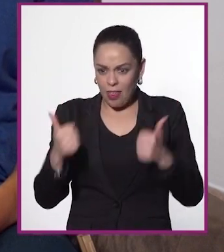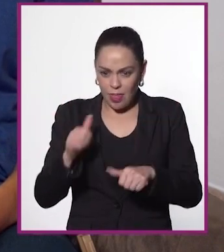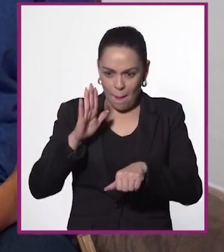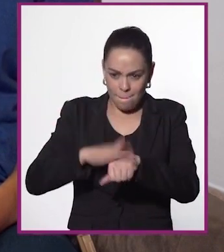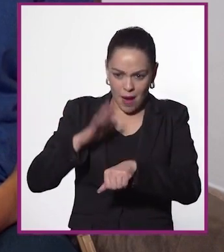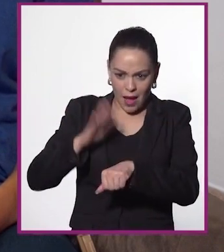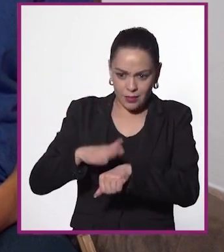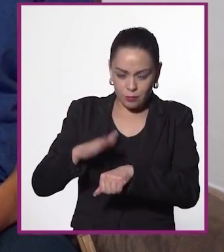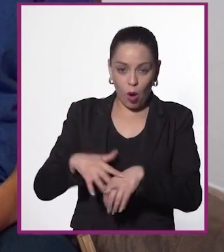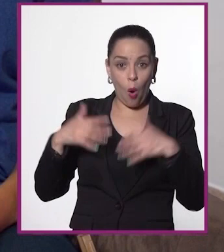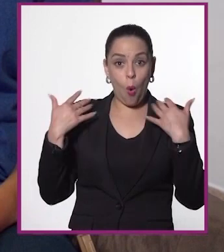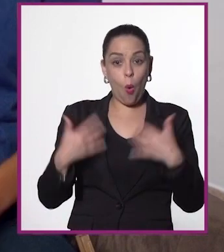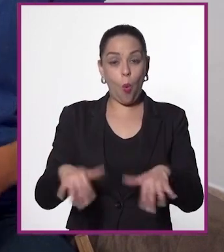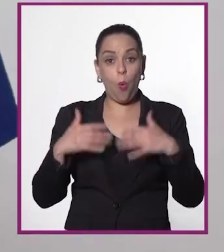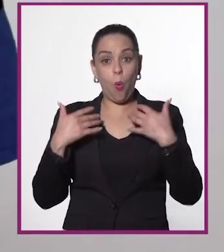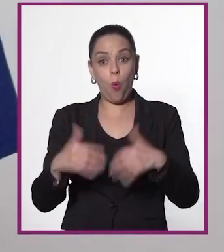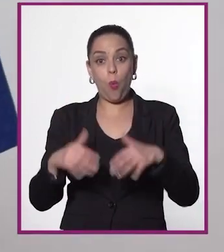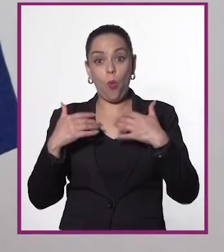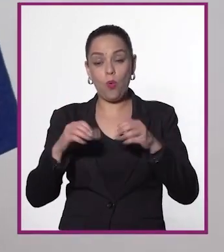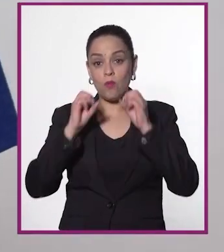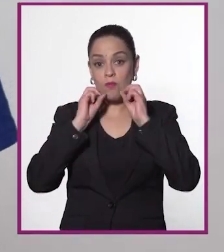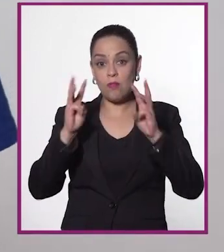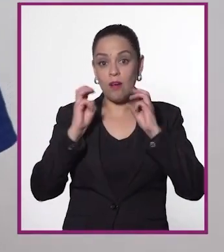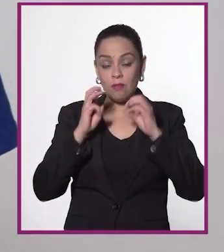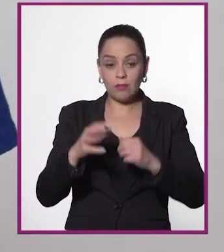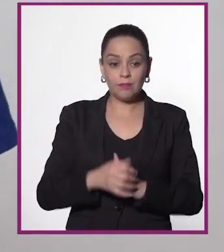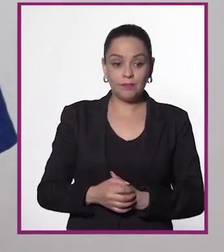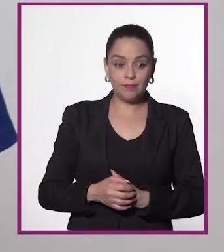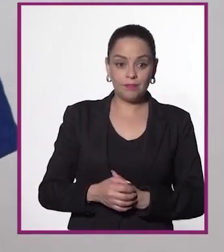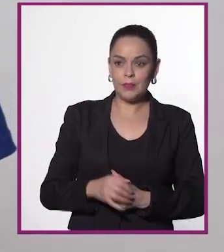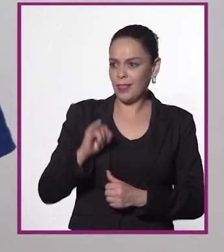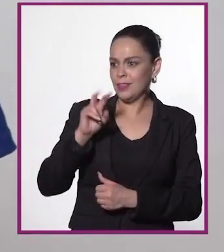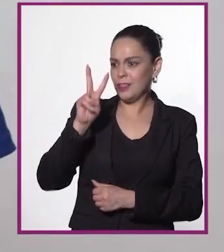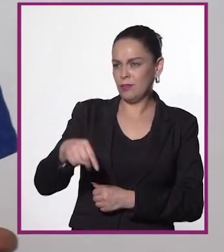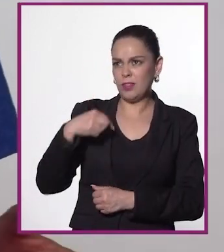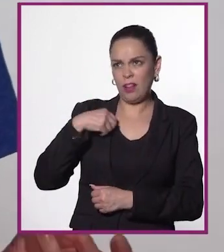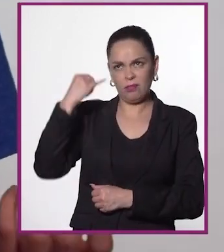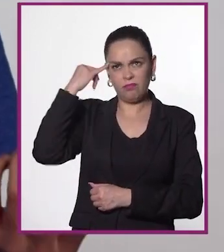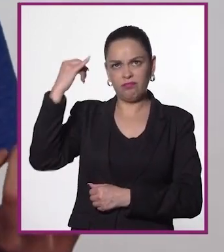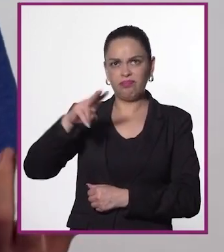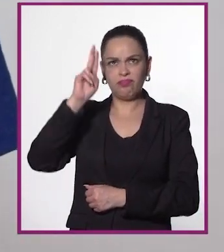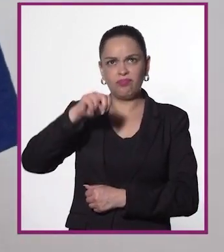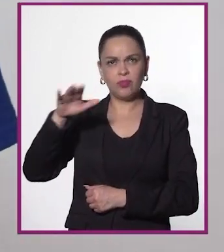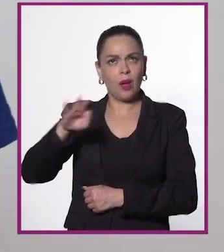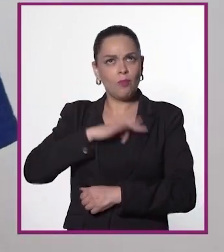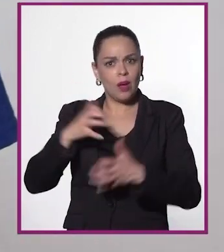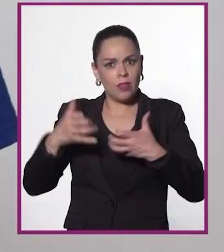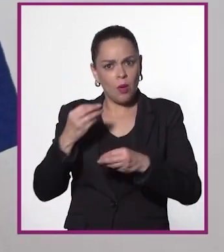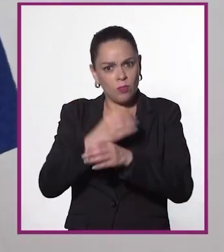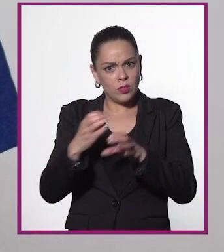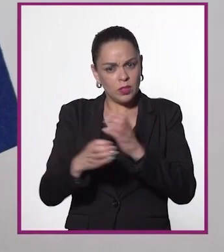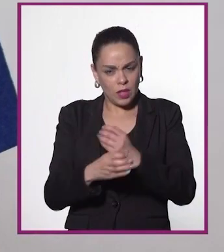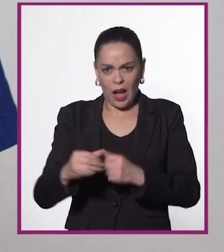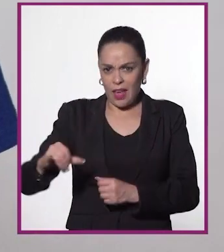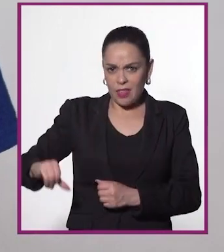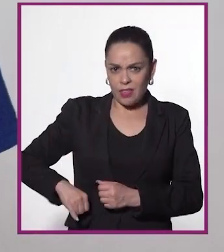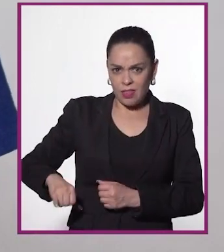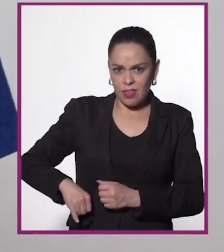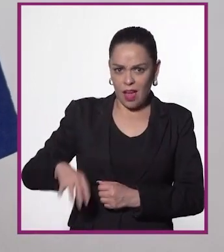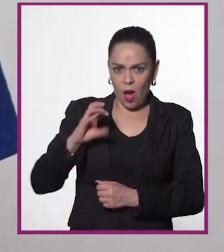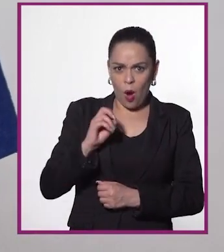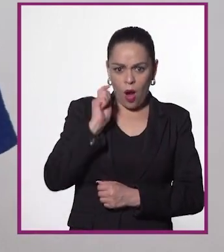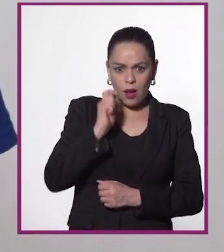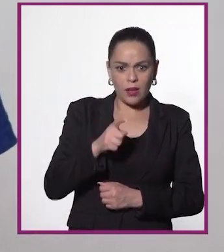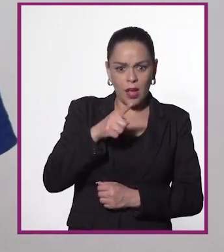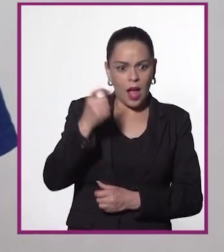aún más impresionante. Sí, yo jamás me imaginé que se podrían hacer cosas tan interesantes, o el peso tan grande que